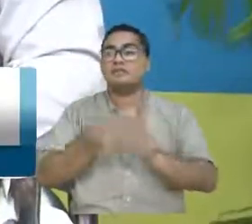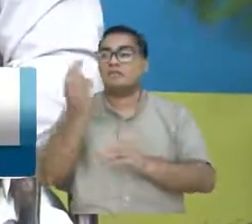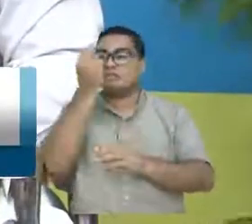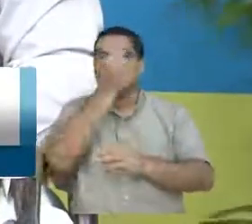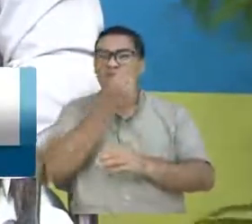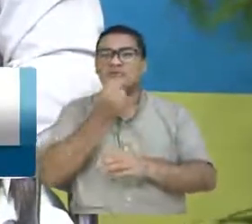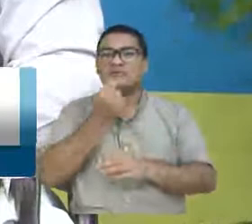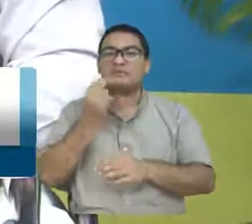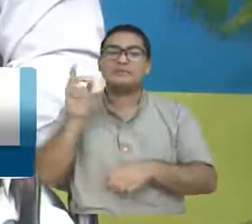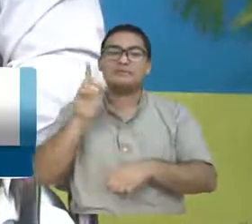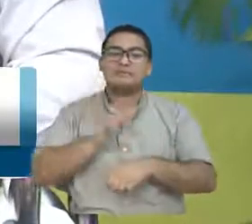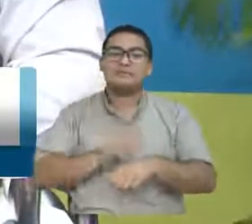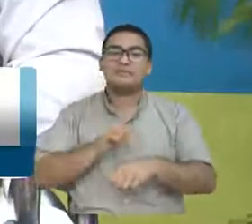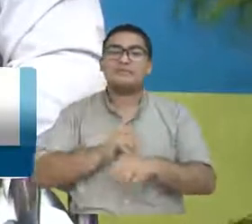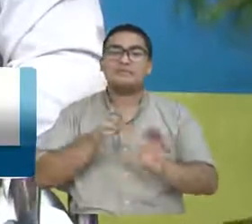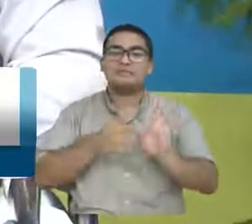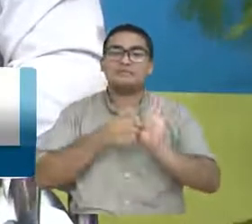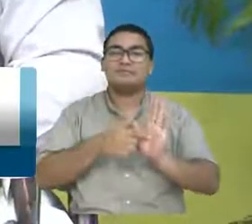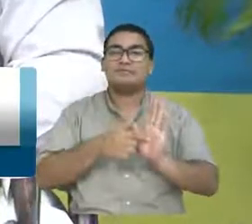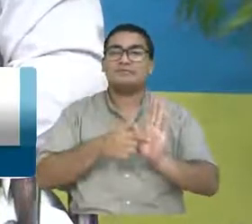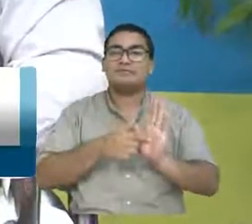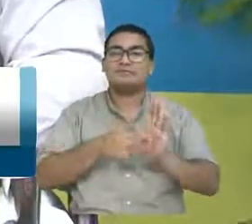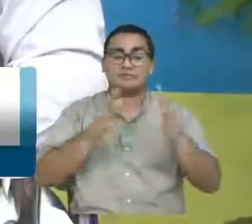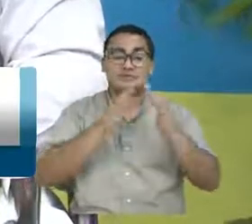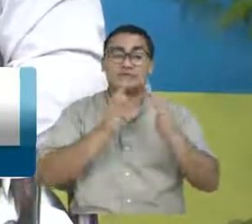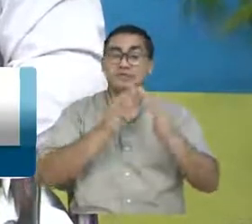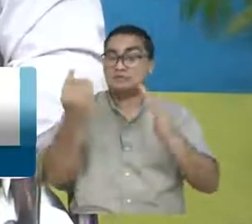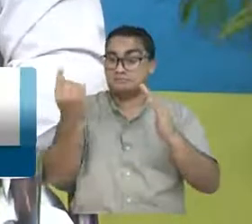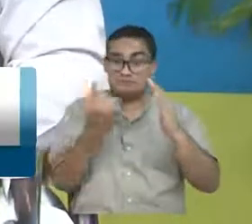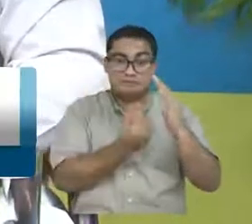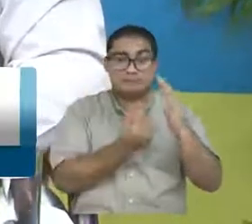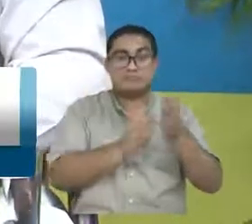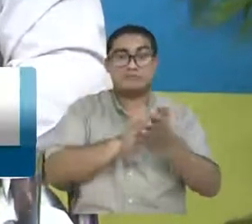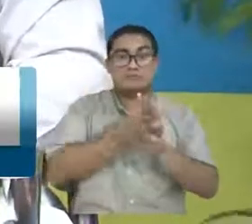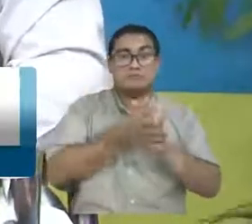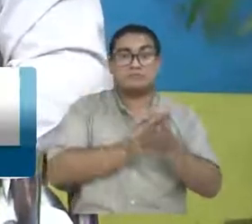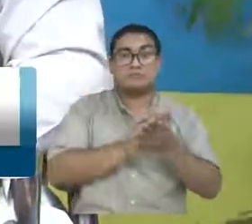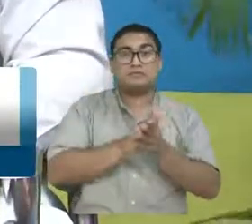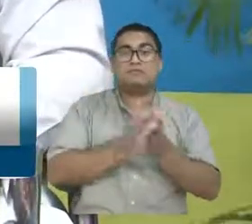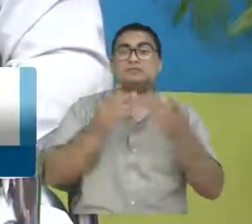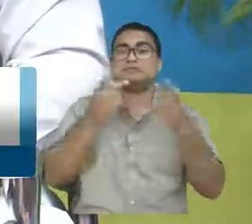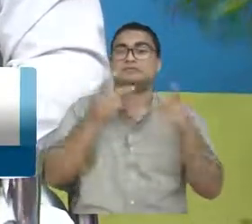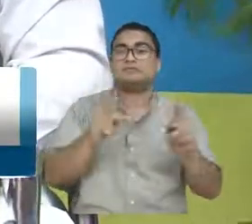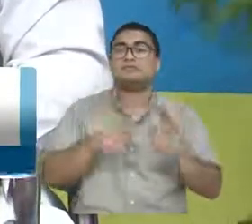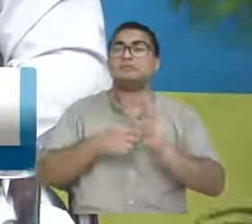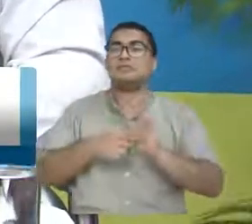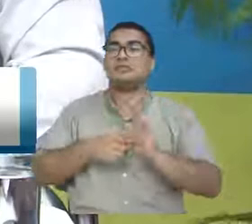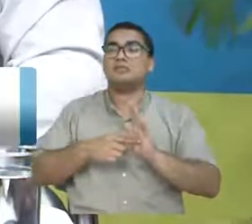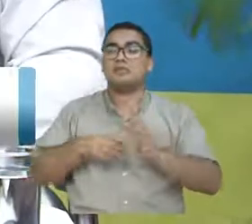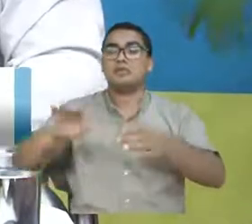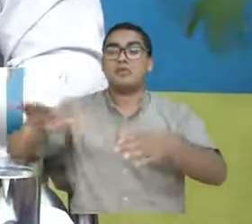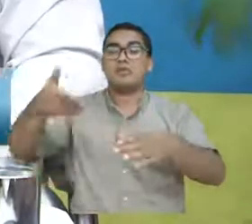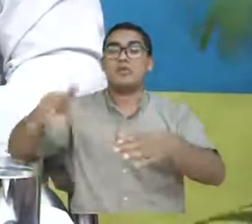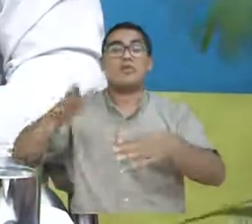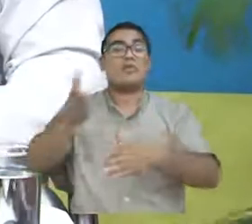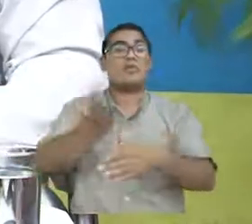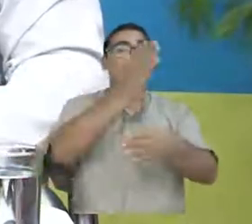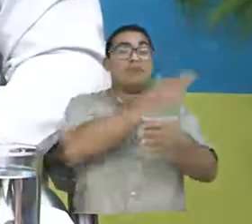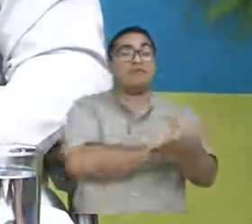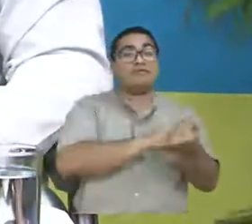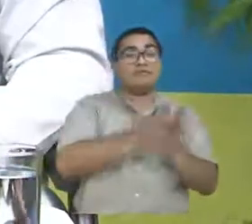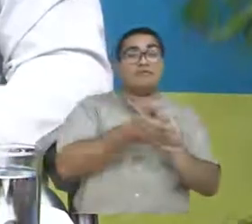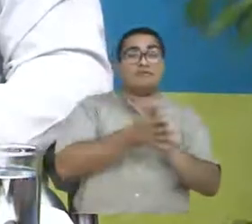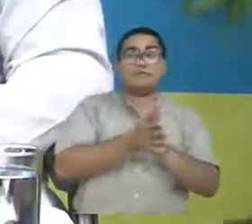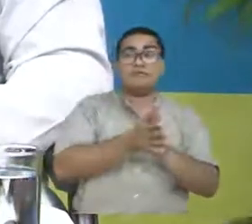es ejemplo, un ejemplo sencillo. Llegamos a nuestra casa, nos lavamos las manos, pero normalmente vamos a cocinar, nos lavamos las manos antes. Ya llevamos dos, terminamos